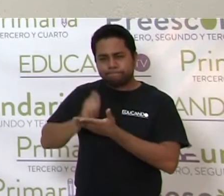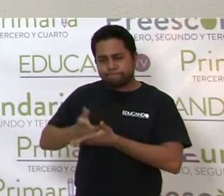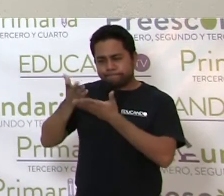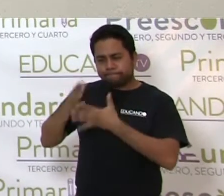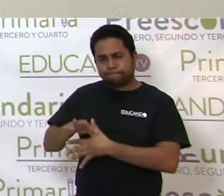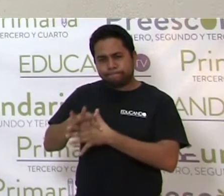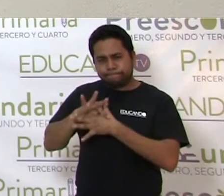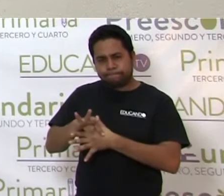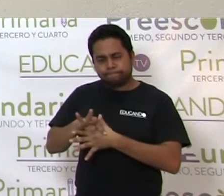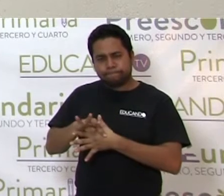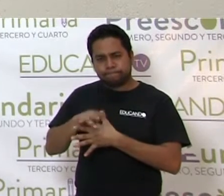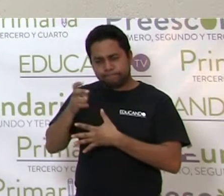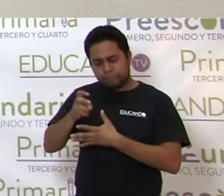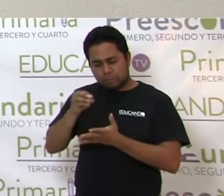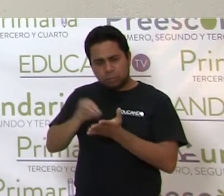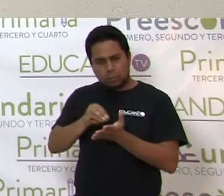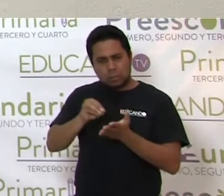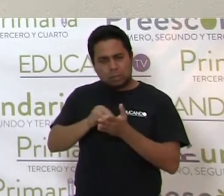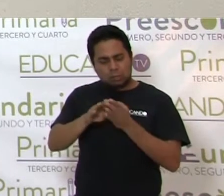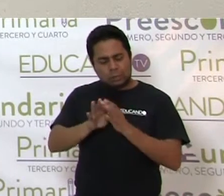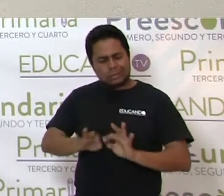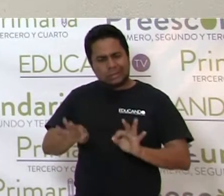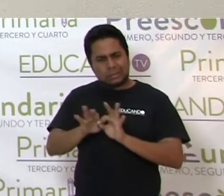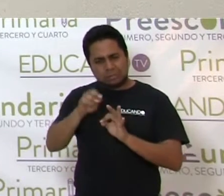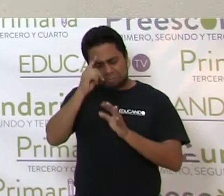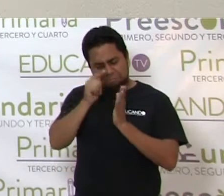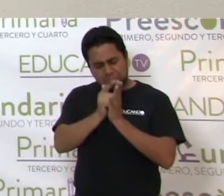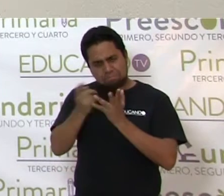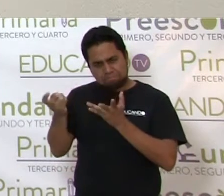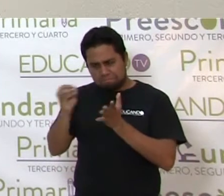hilo conductor de este libro.